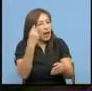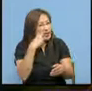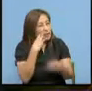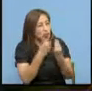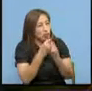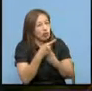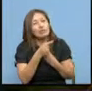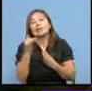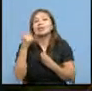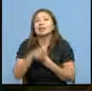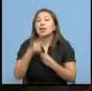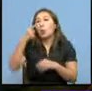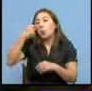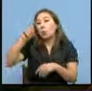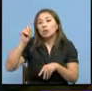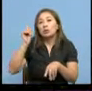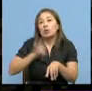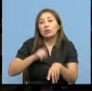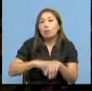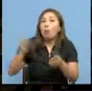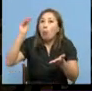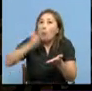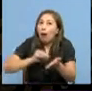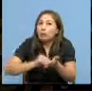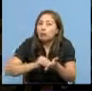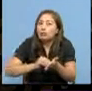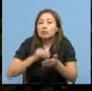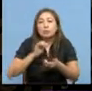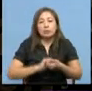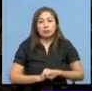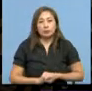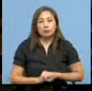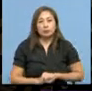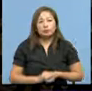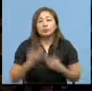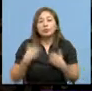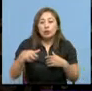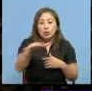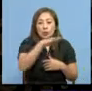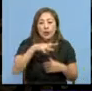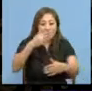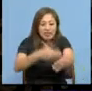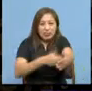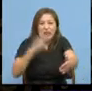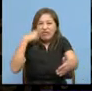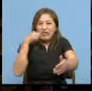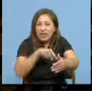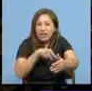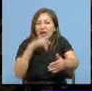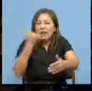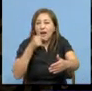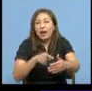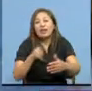gente sí este último tiempo más realmente es como el espacio que donde